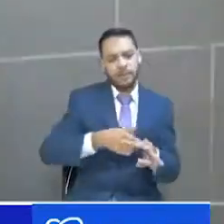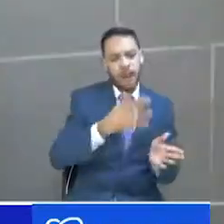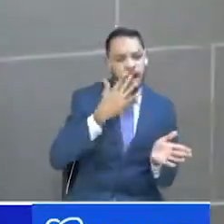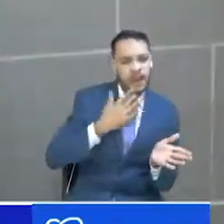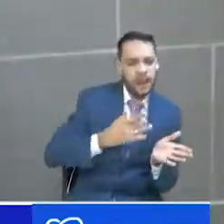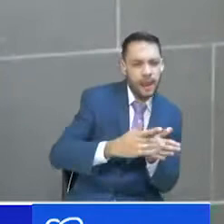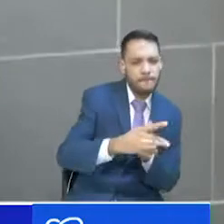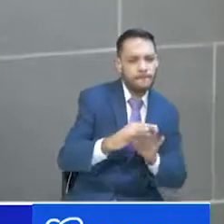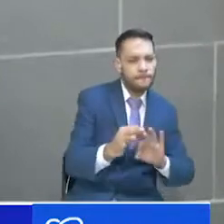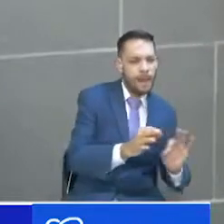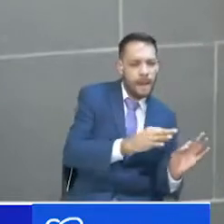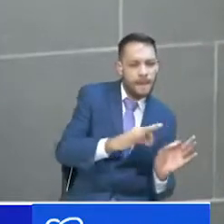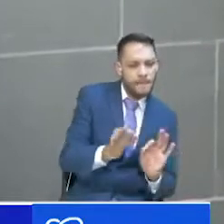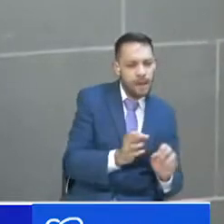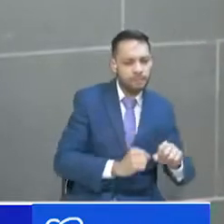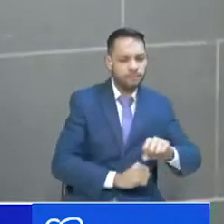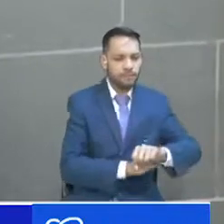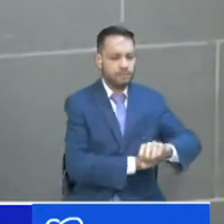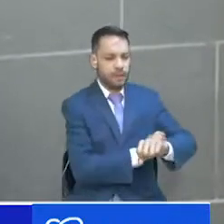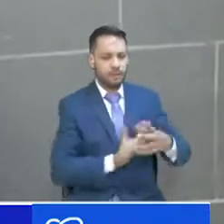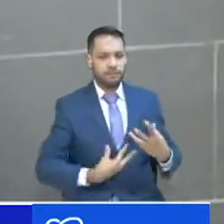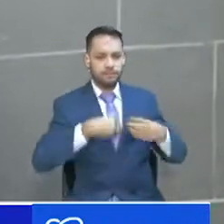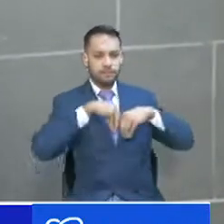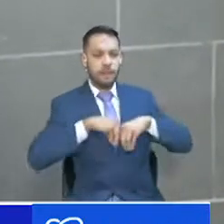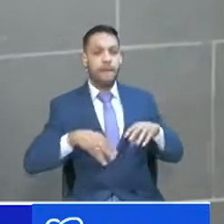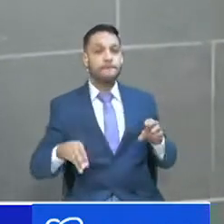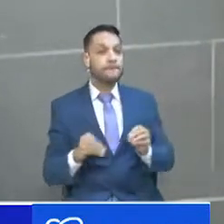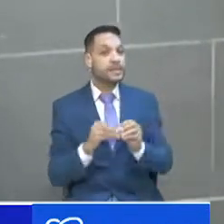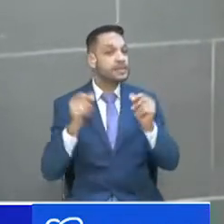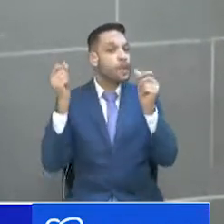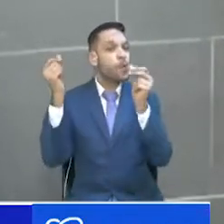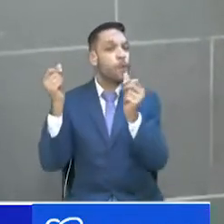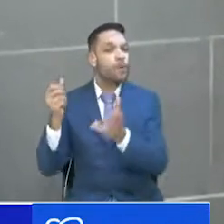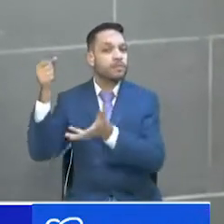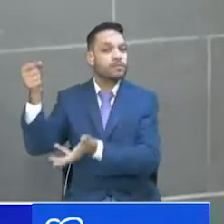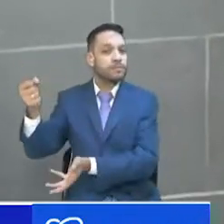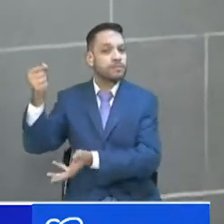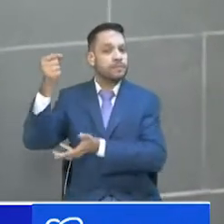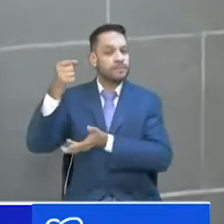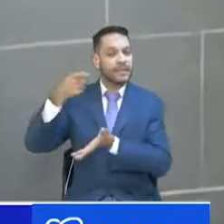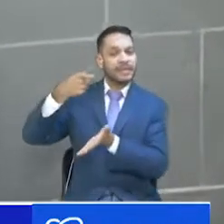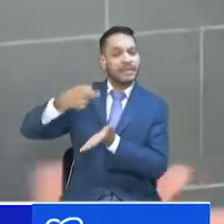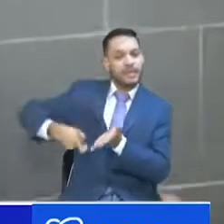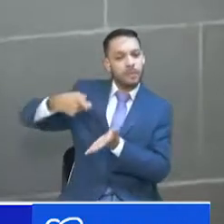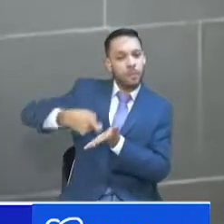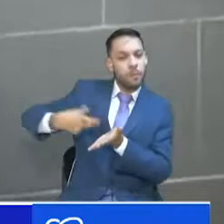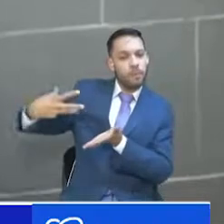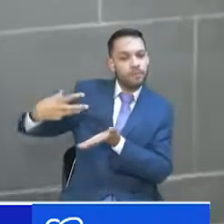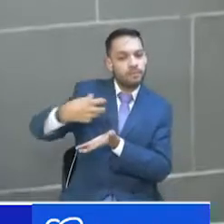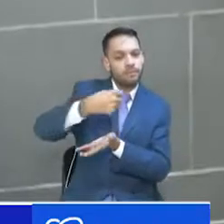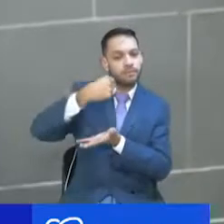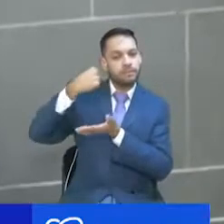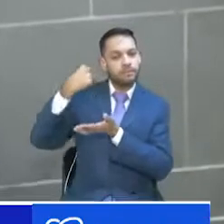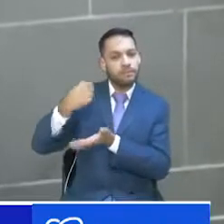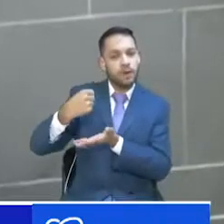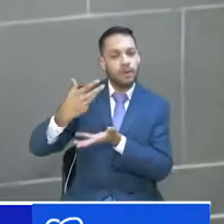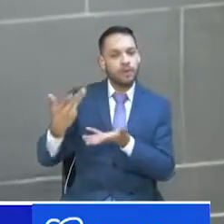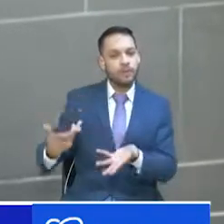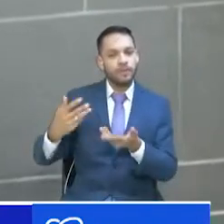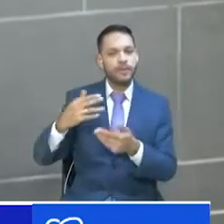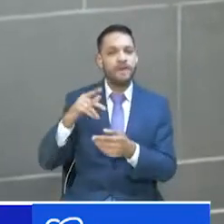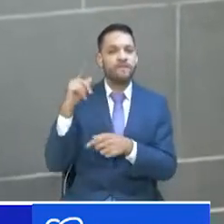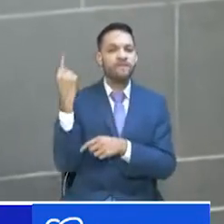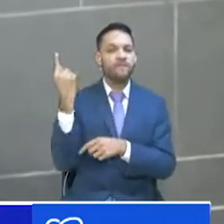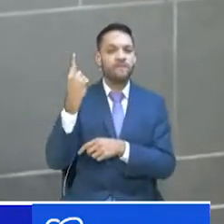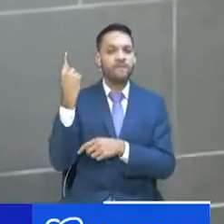adicionalmente también tenemos destinados recursos provenientes del passat retributiva para trabajar el tema del colector recreo román el municipio de filandia